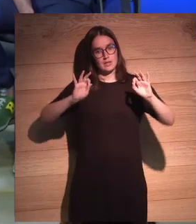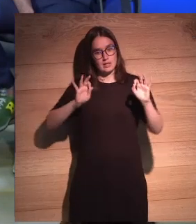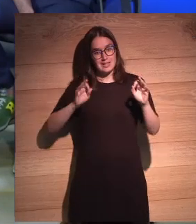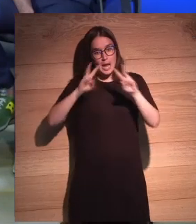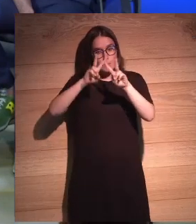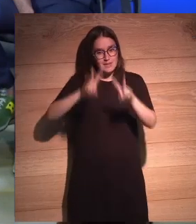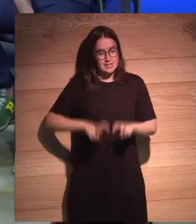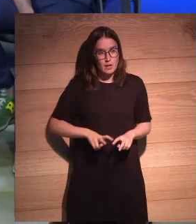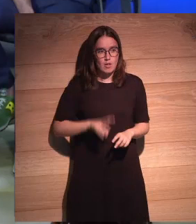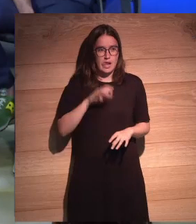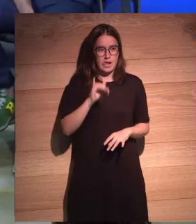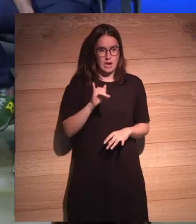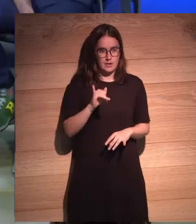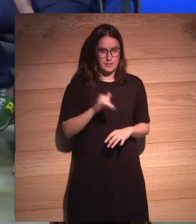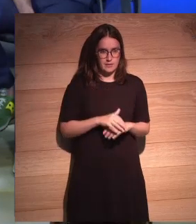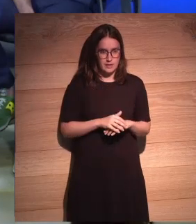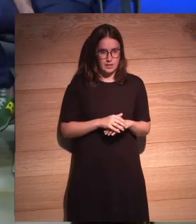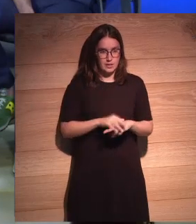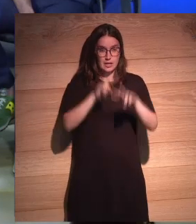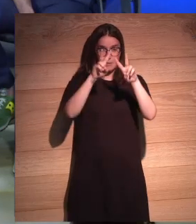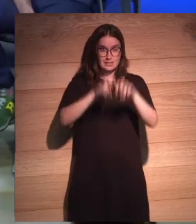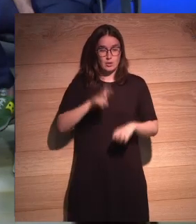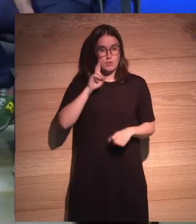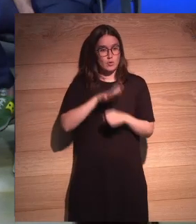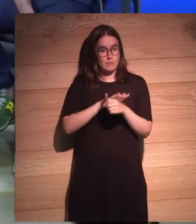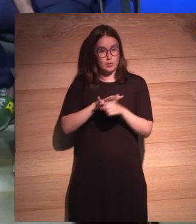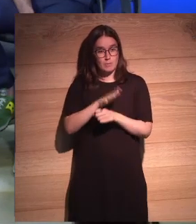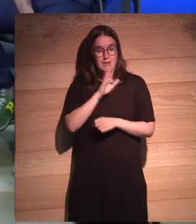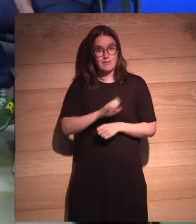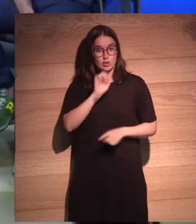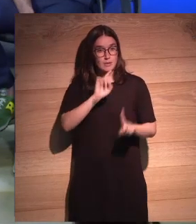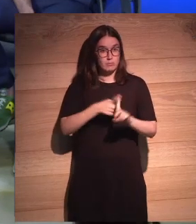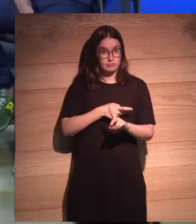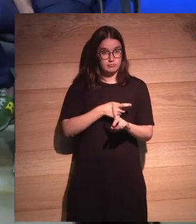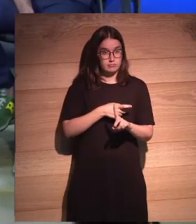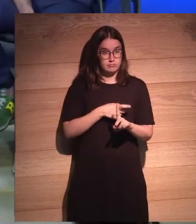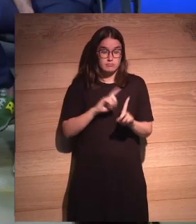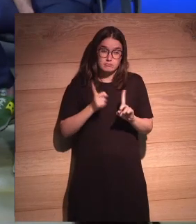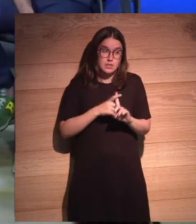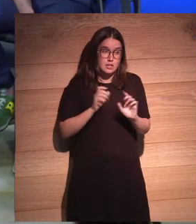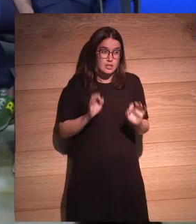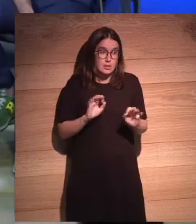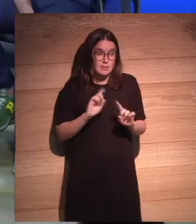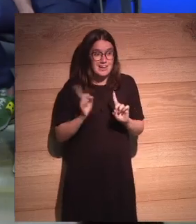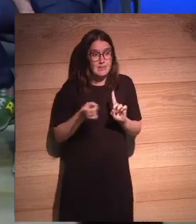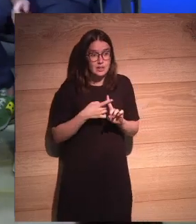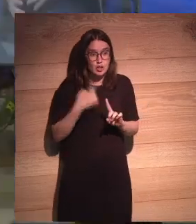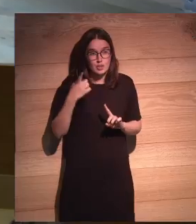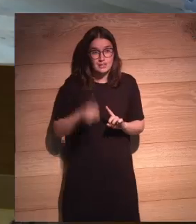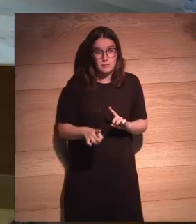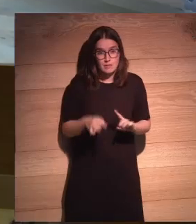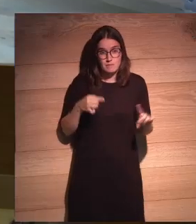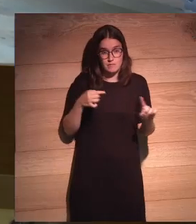investigación sí que es lo único que yo puedo decir. Investigación es donde veo un campo maravilloso para la detección. Eso, desde para la luego, detección indudable. y también